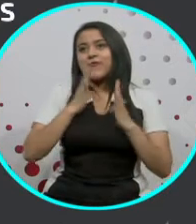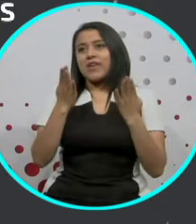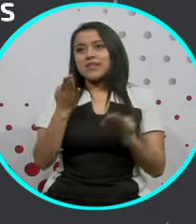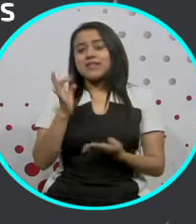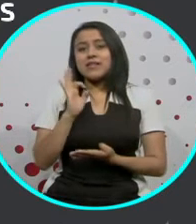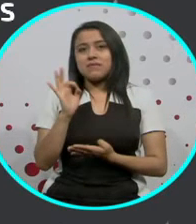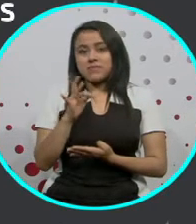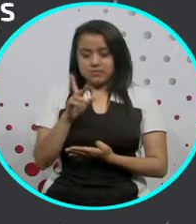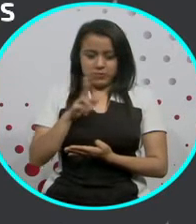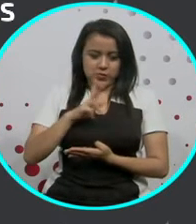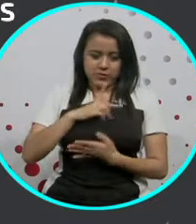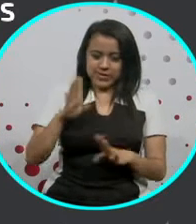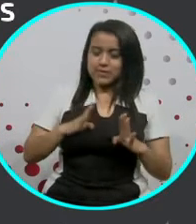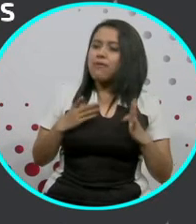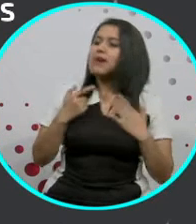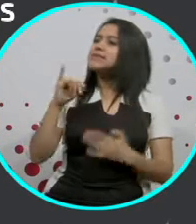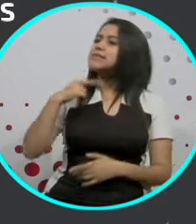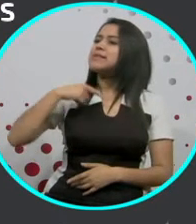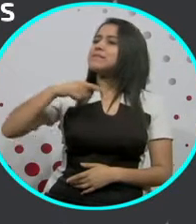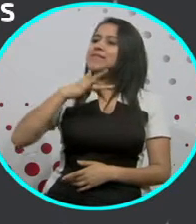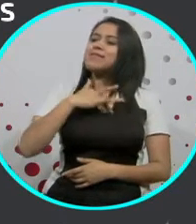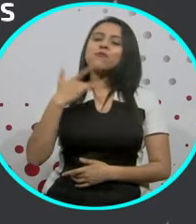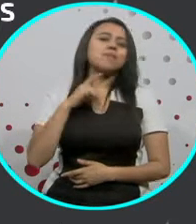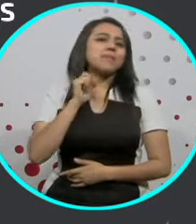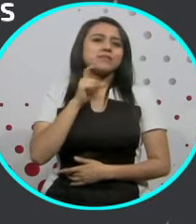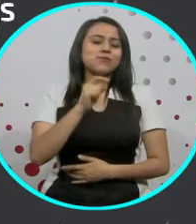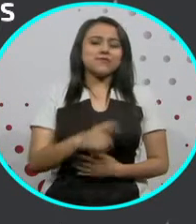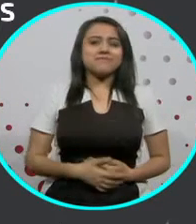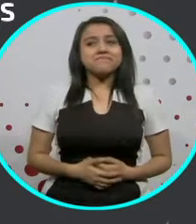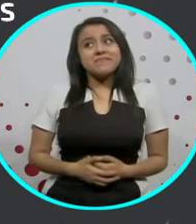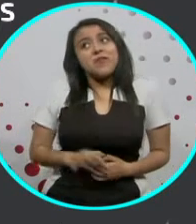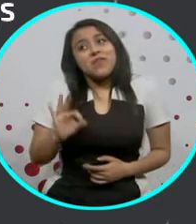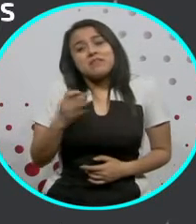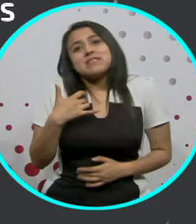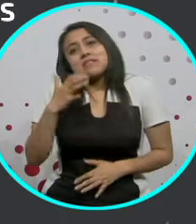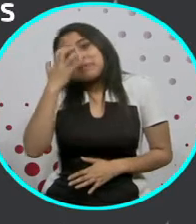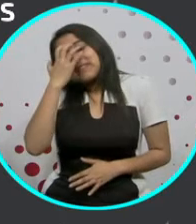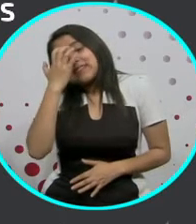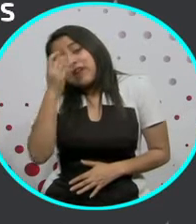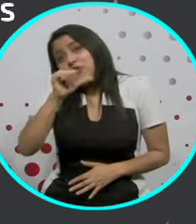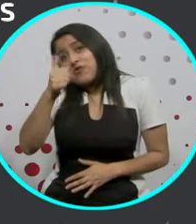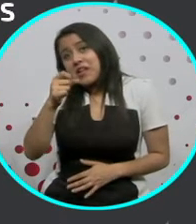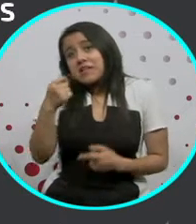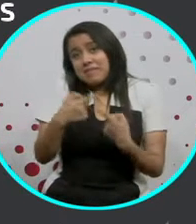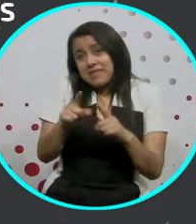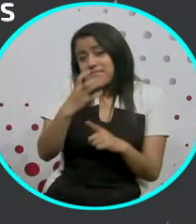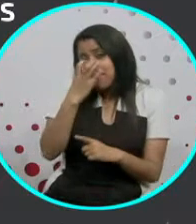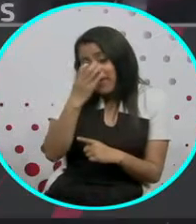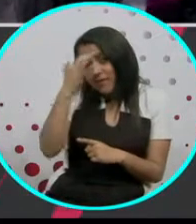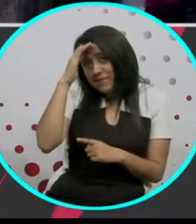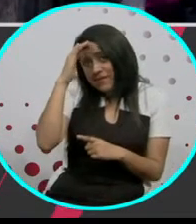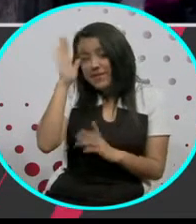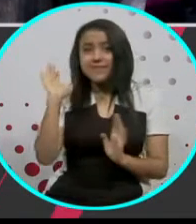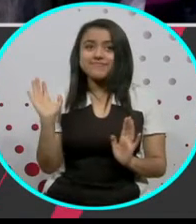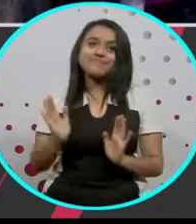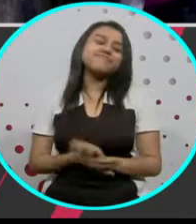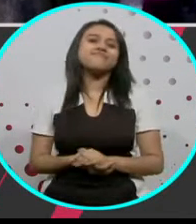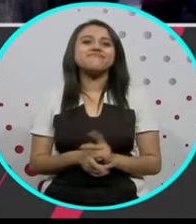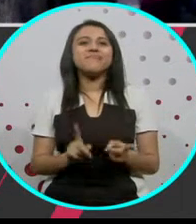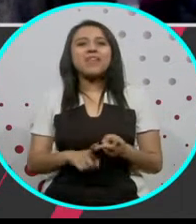confían más en ellos mismos y dicen sí, claro, están enamorados de mí también. O les da pena pensar otra cosa. Exacto. Puede ser. Y las mujeres,